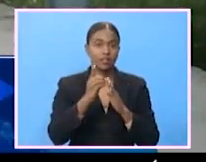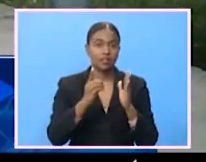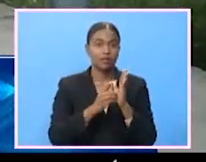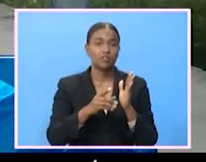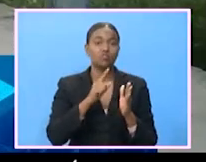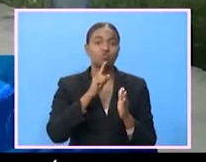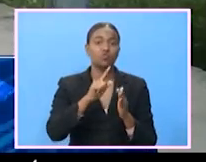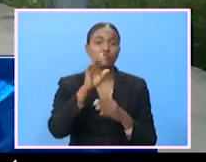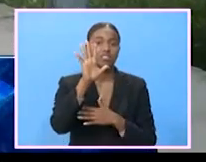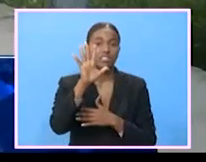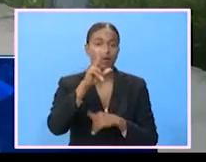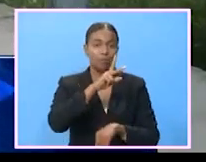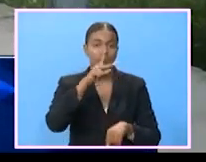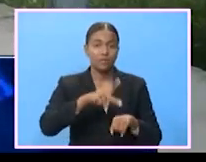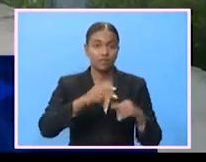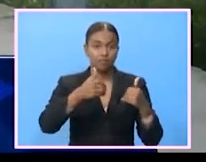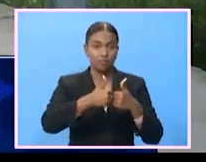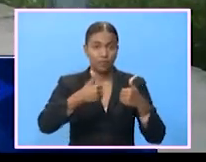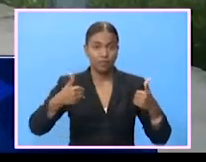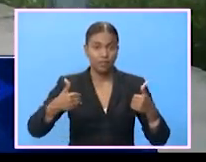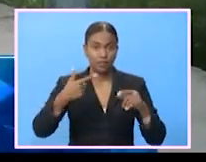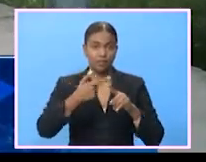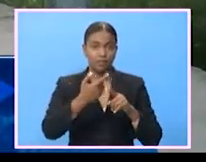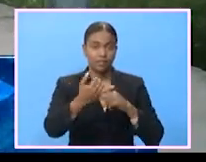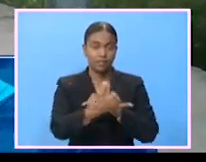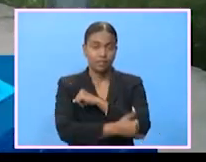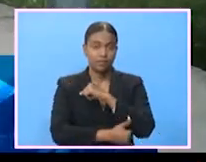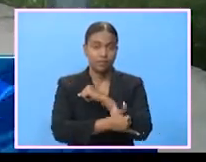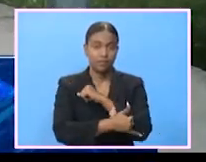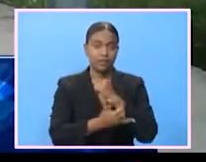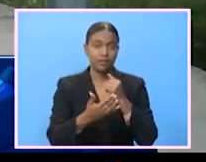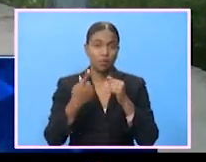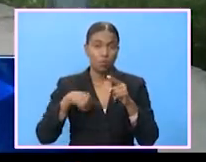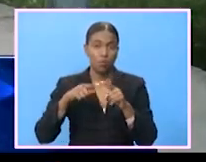5 las provincias que nos dividen de este país, que al